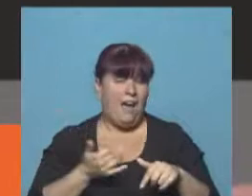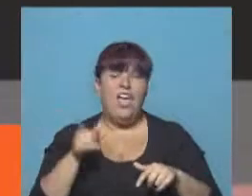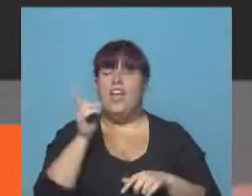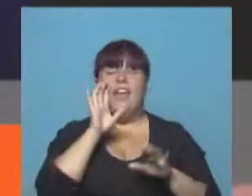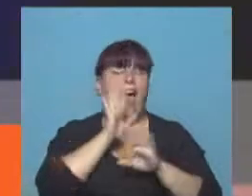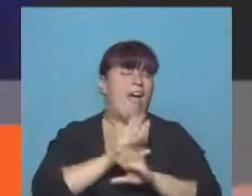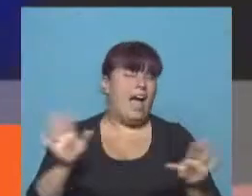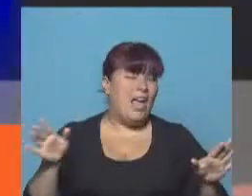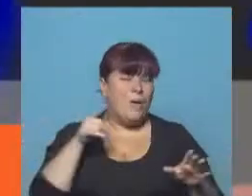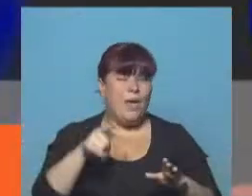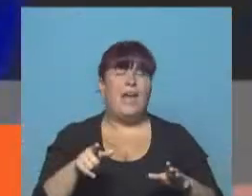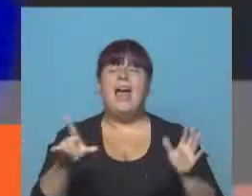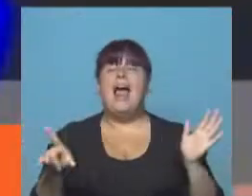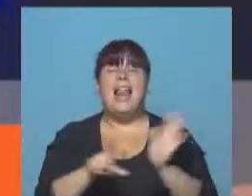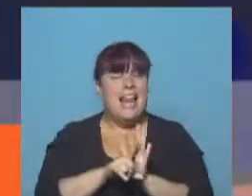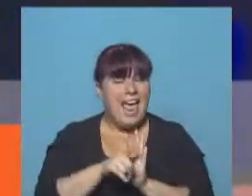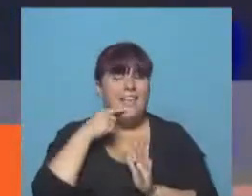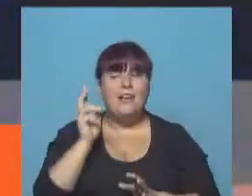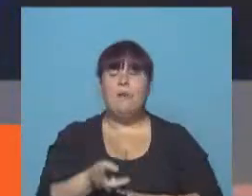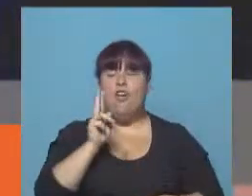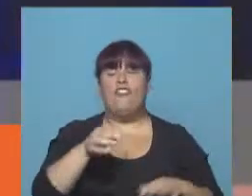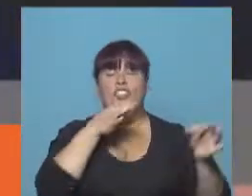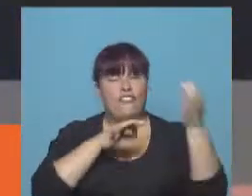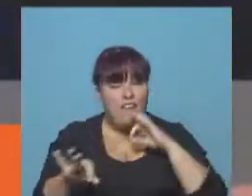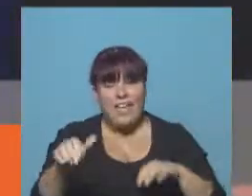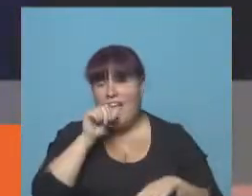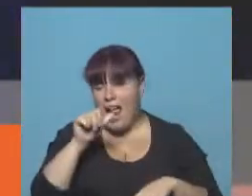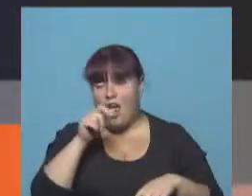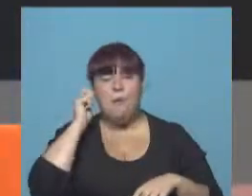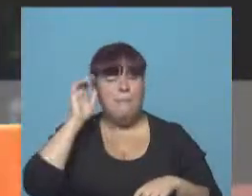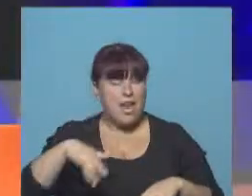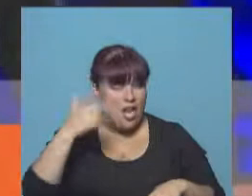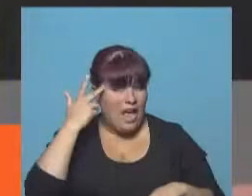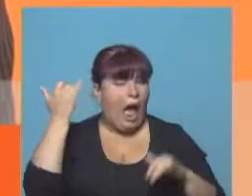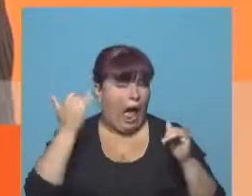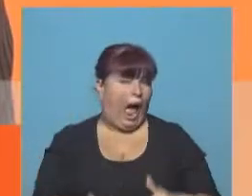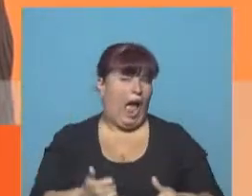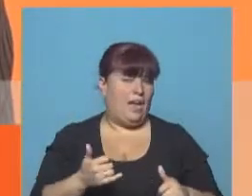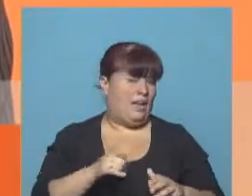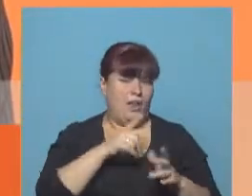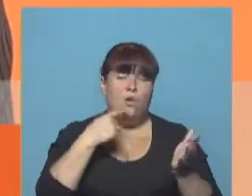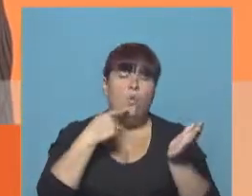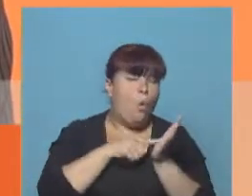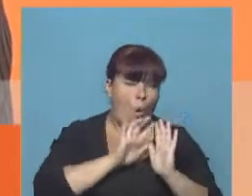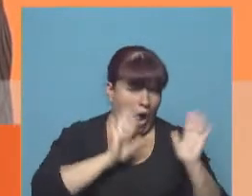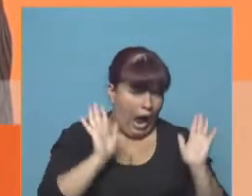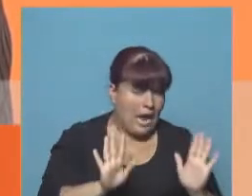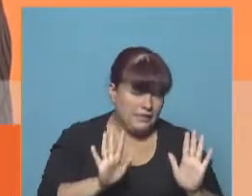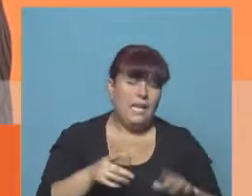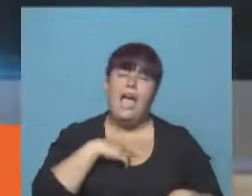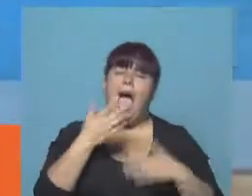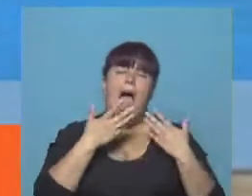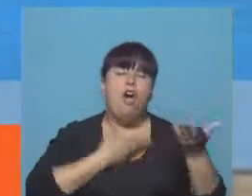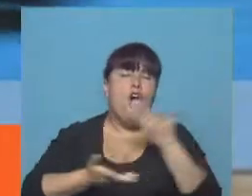no tiene nada que ver con esa ley. La ley que prohíbe la venta y consumo de alcohol a los menores de 18 años existe y no está en discusión en esta etapa. Acá estamos hablando